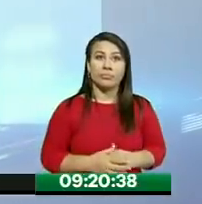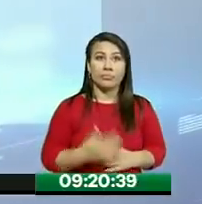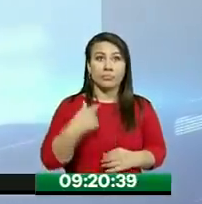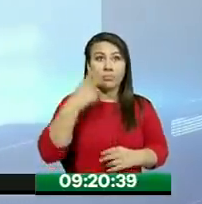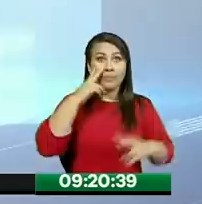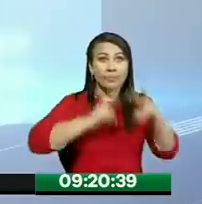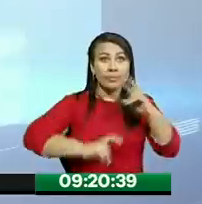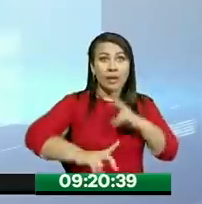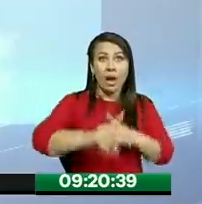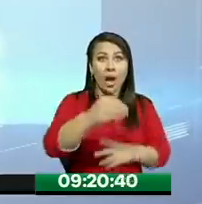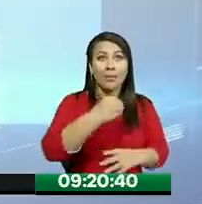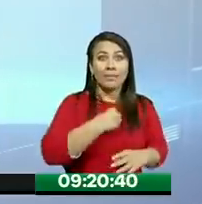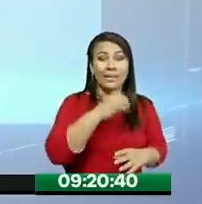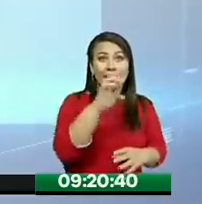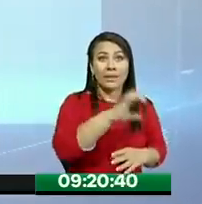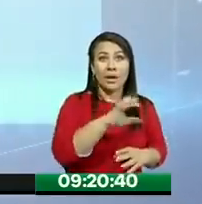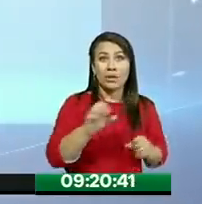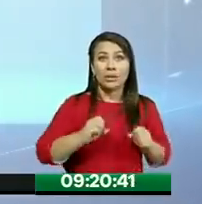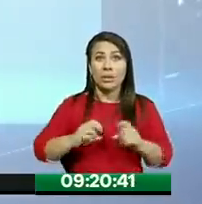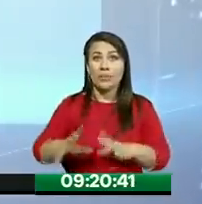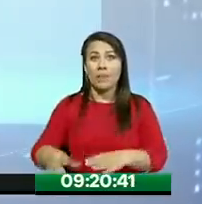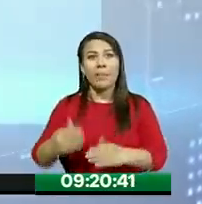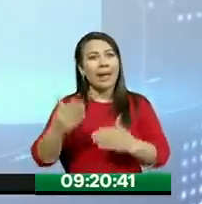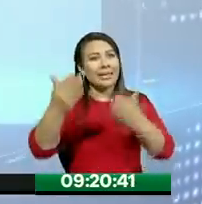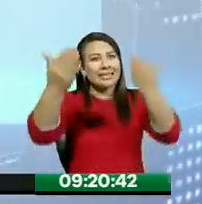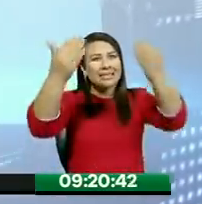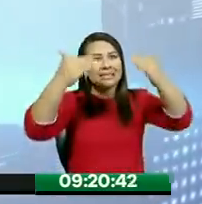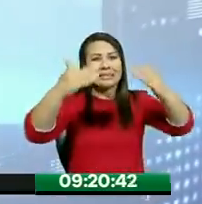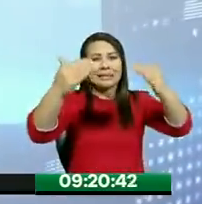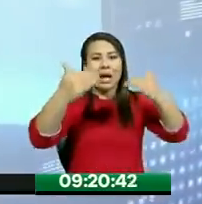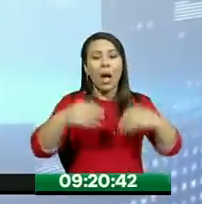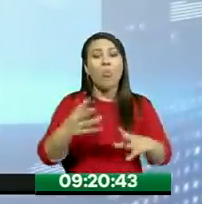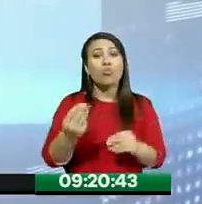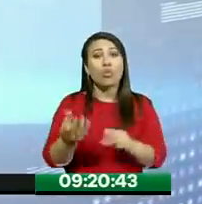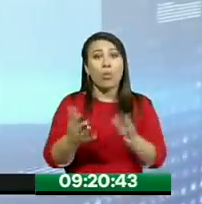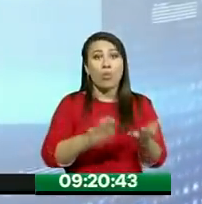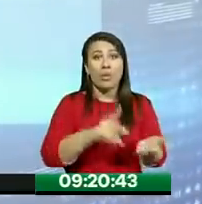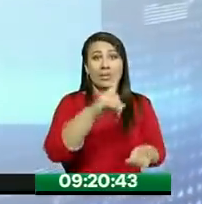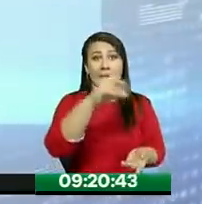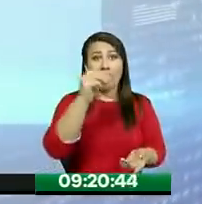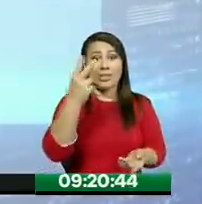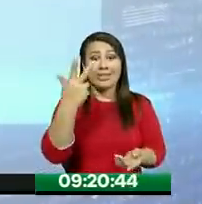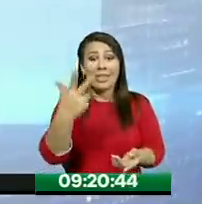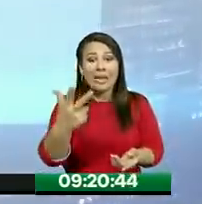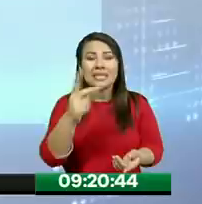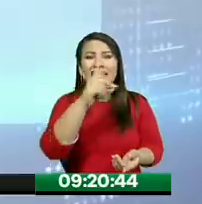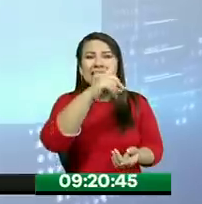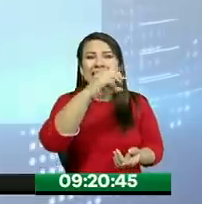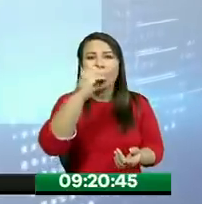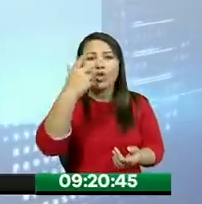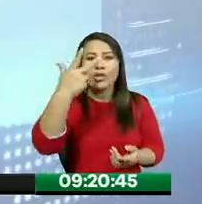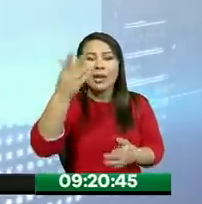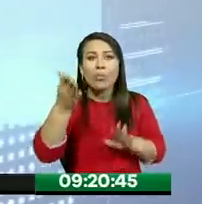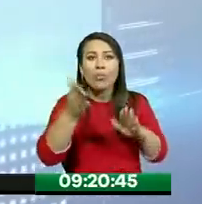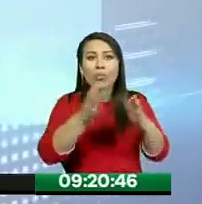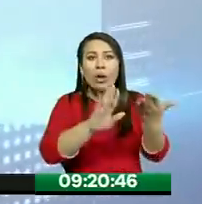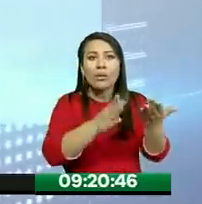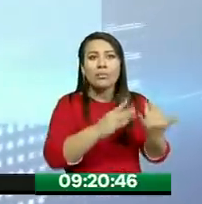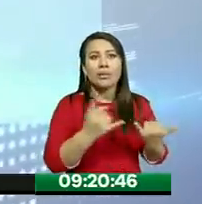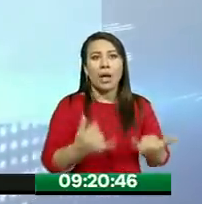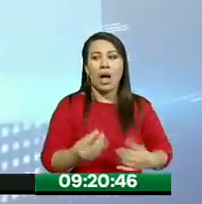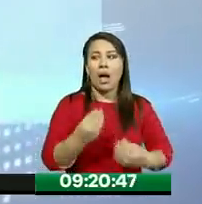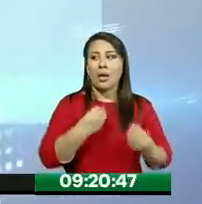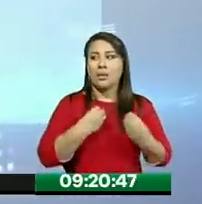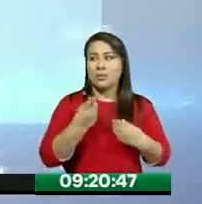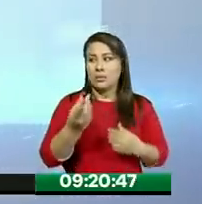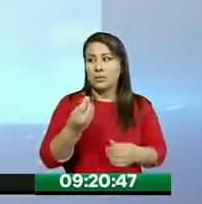Por acá la población sabe de los movimientos. Muchos dicen que prefieren estar lejos de las actividades, pero en un espacio reducido, con calles